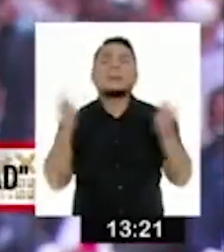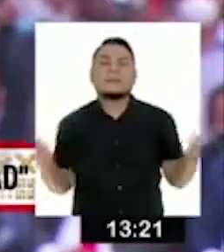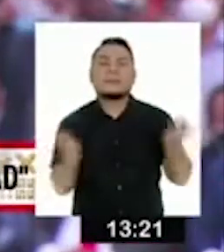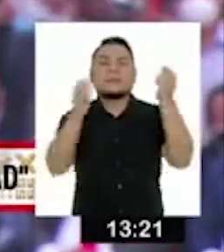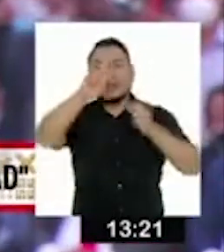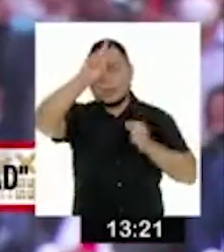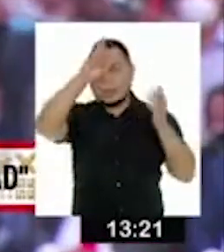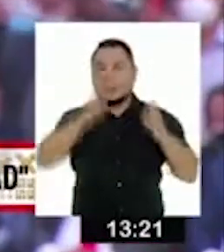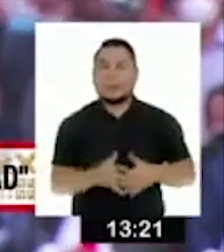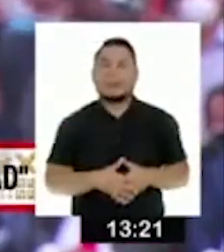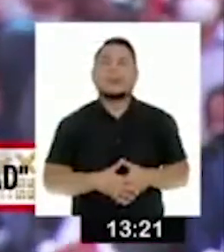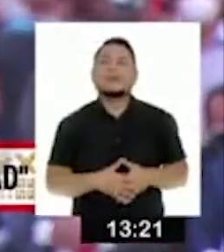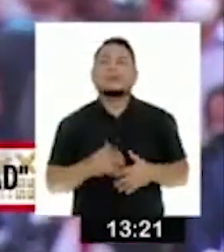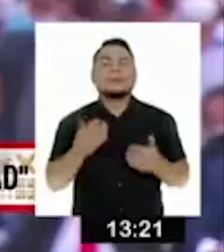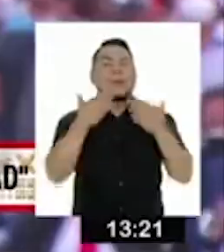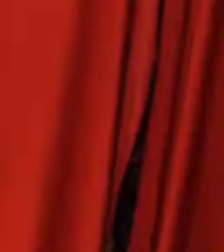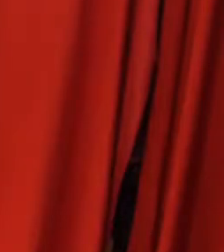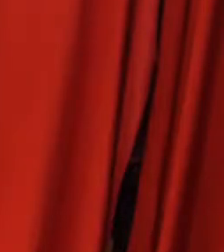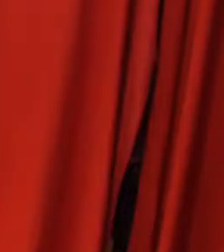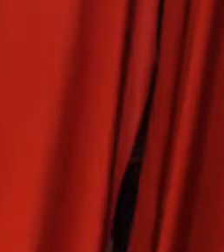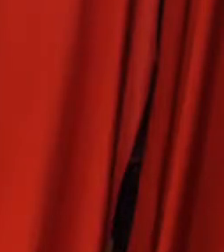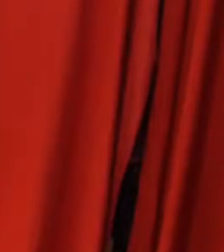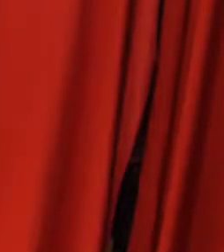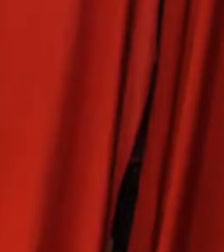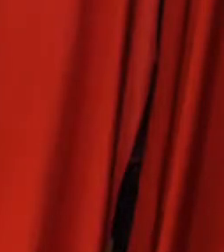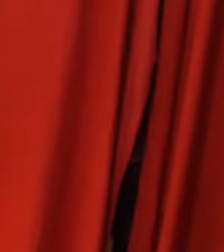pueblo peruano! Muchas gracias, compatriotas.